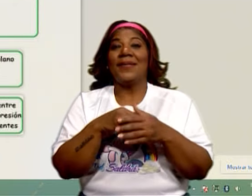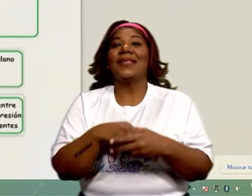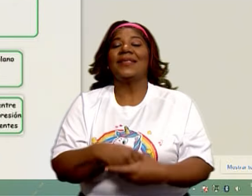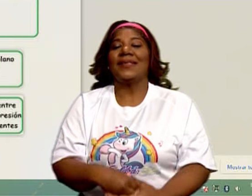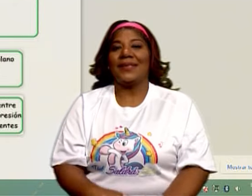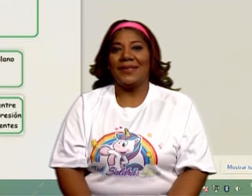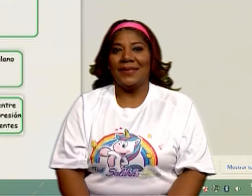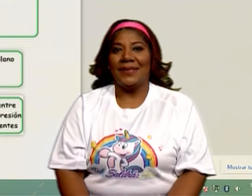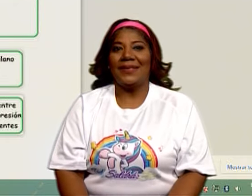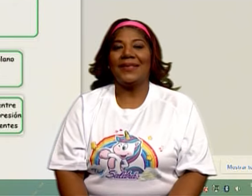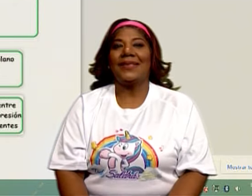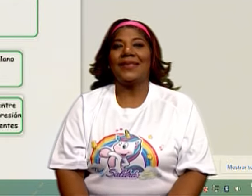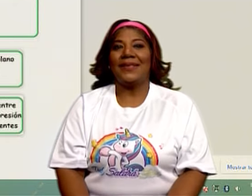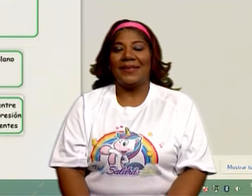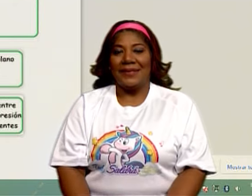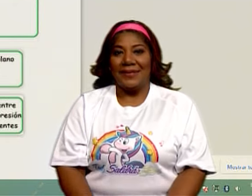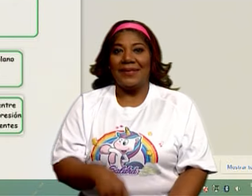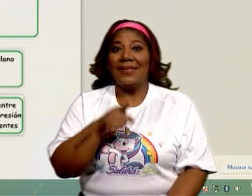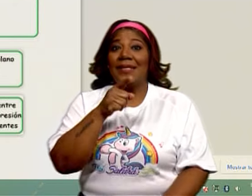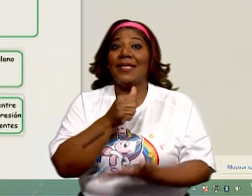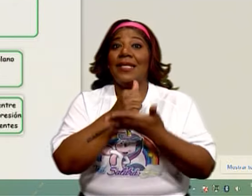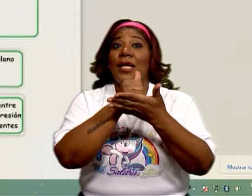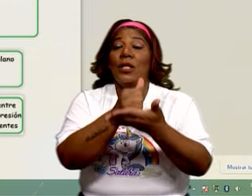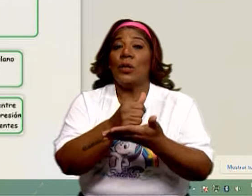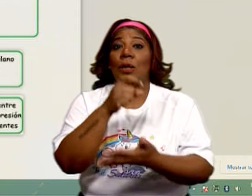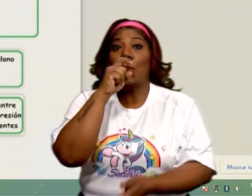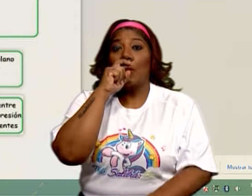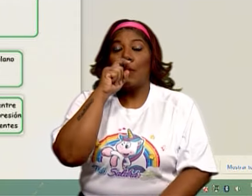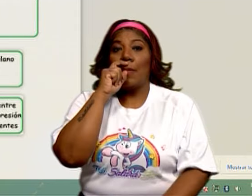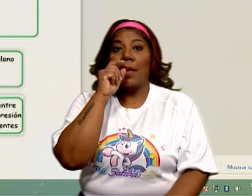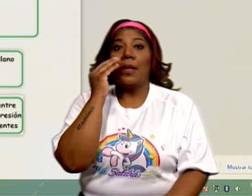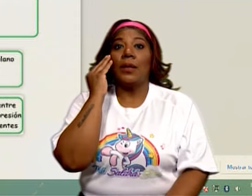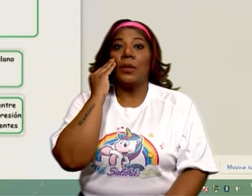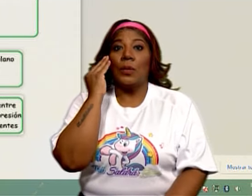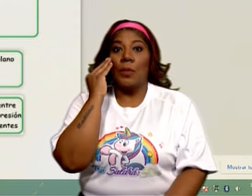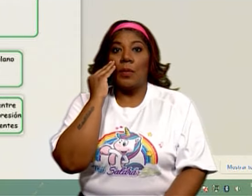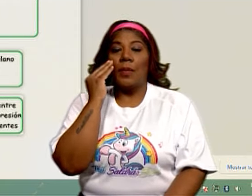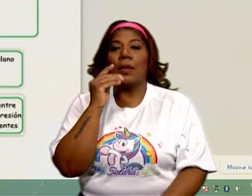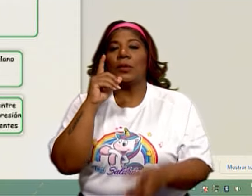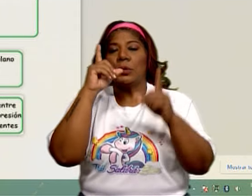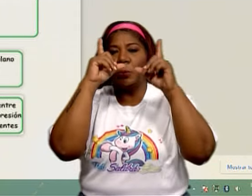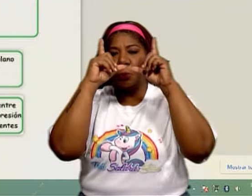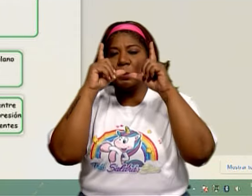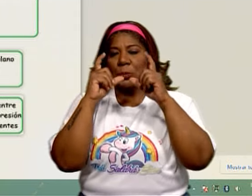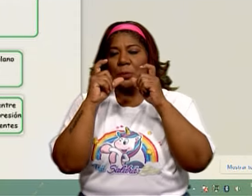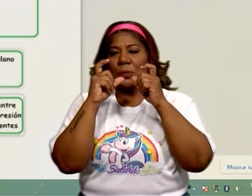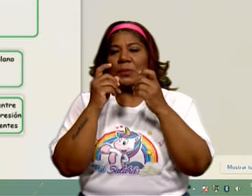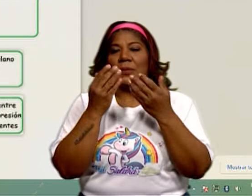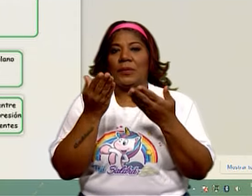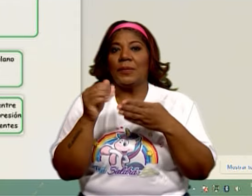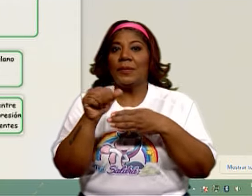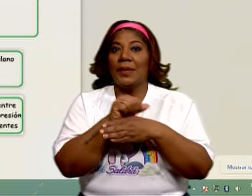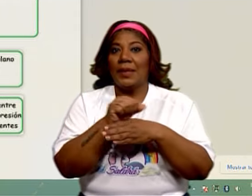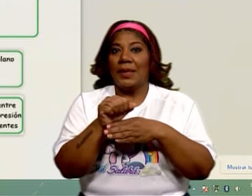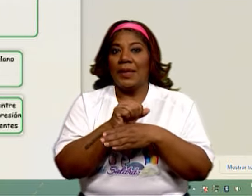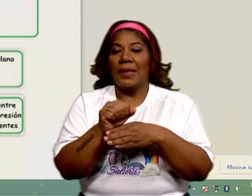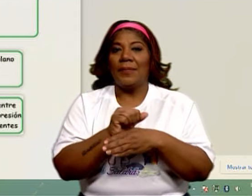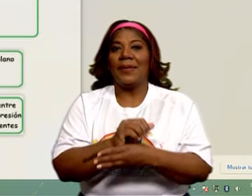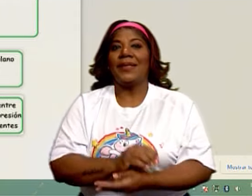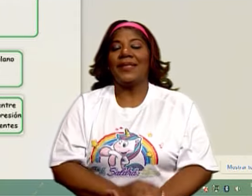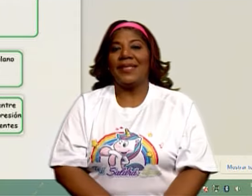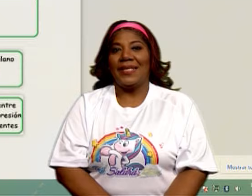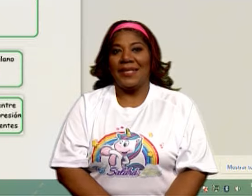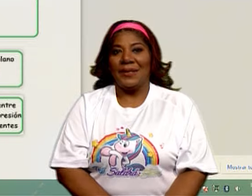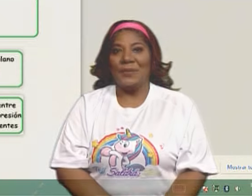con tu padre de familia. Puedes tomar una captura de pantalla para que lo puedas practicar. Si no recuerdas, también